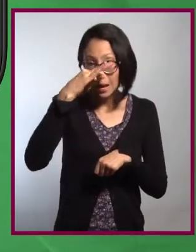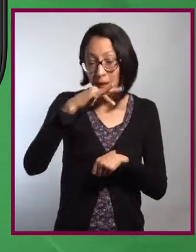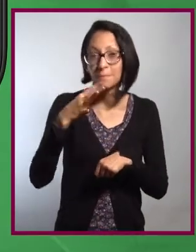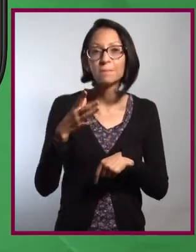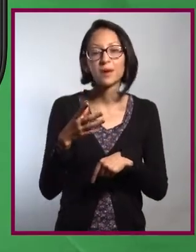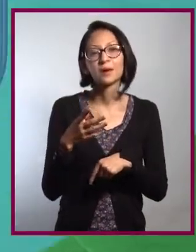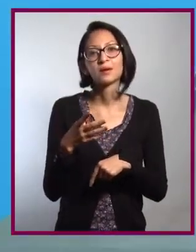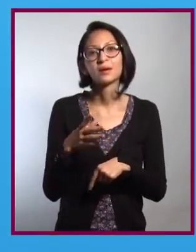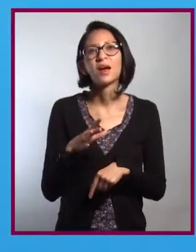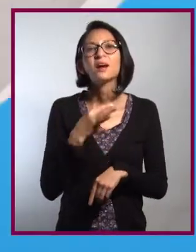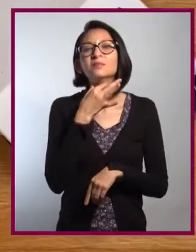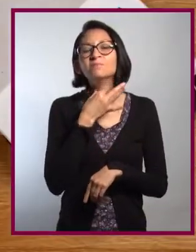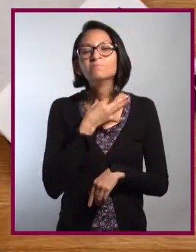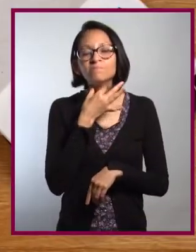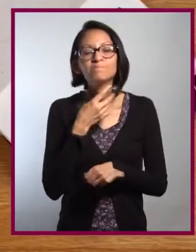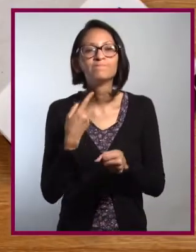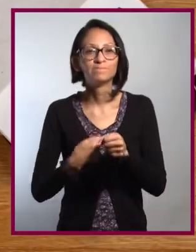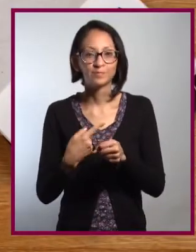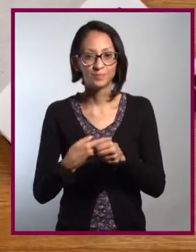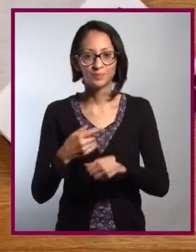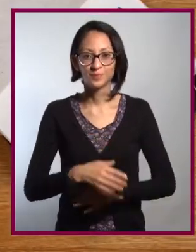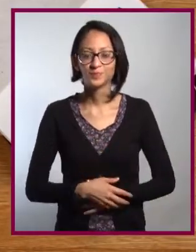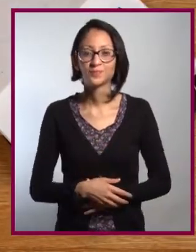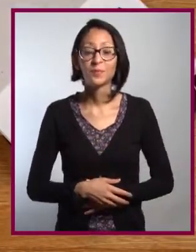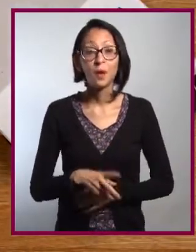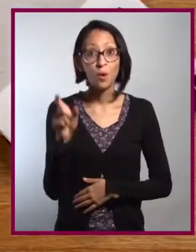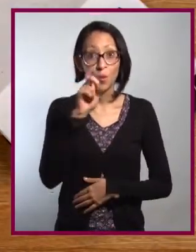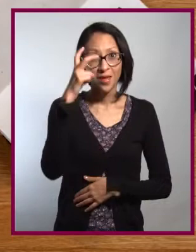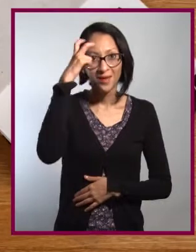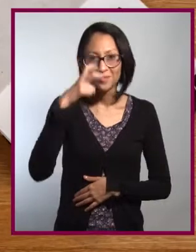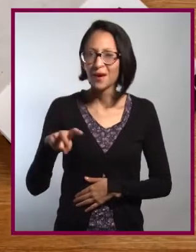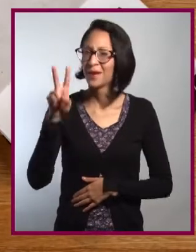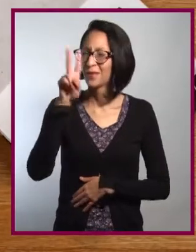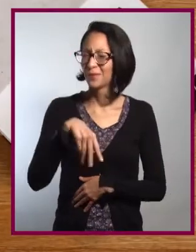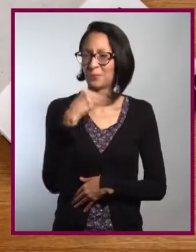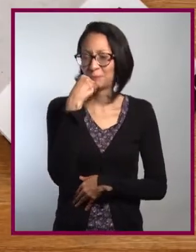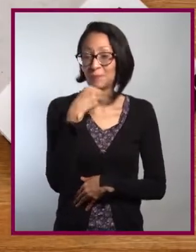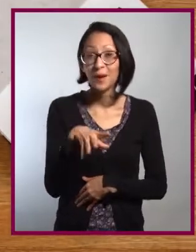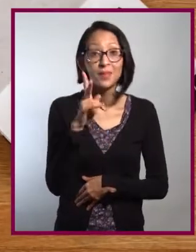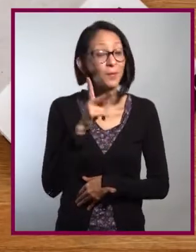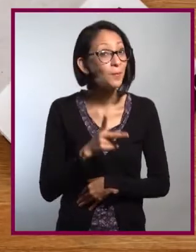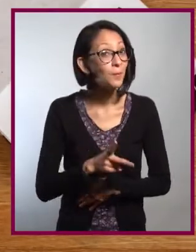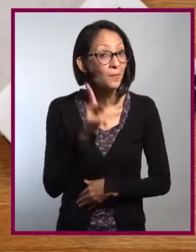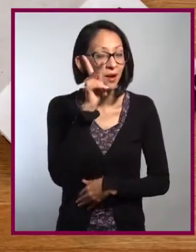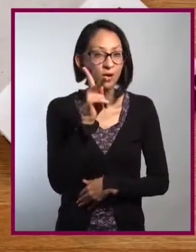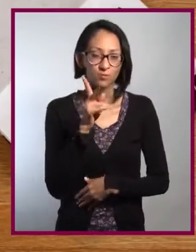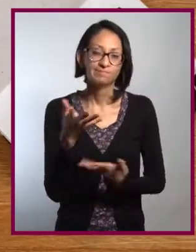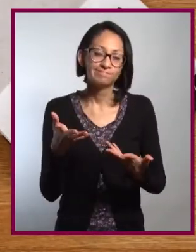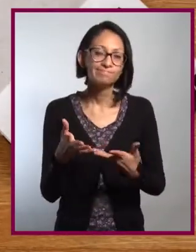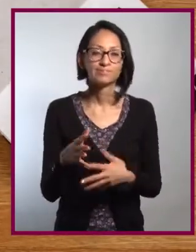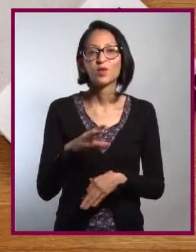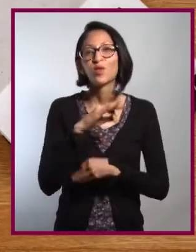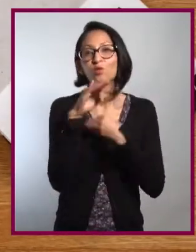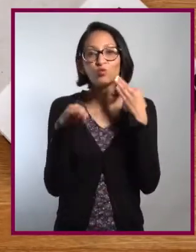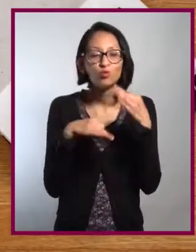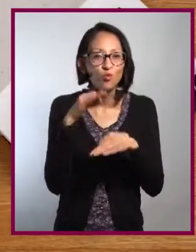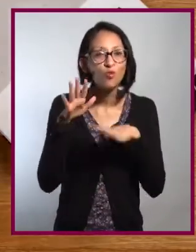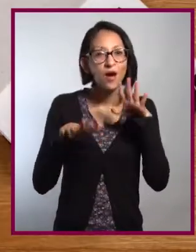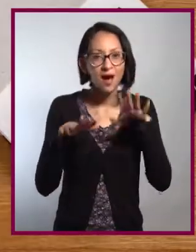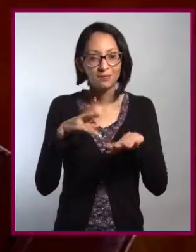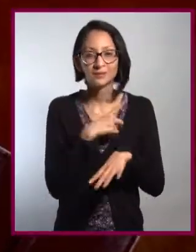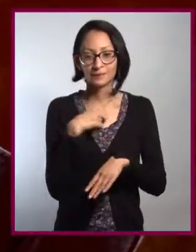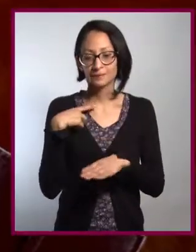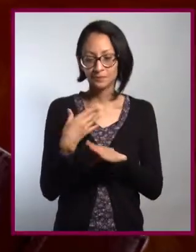la faringitis. Viajar es un placer, pero como todo lo que vale la pena en la vida, hay que planearlo